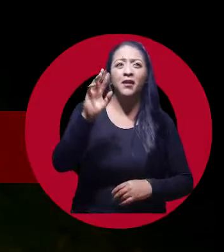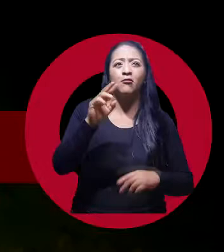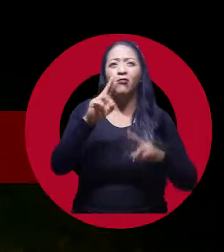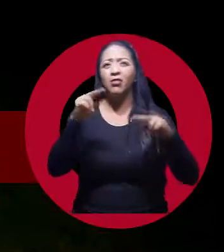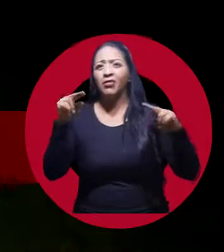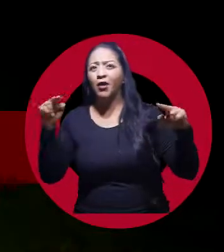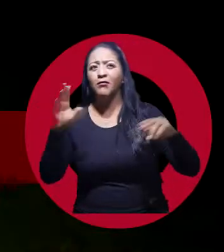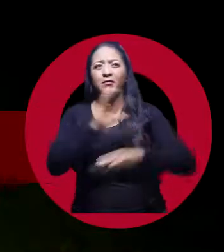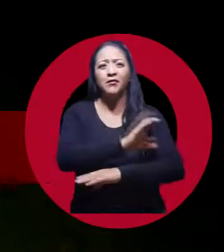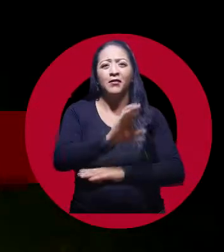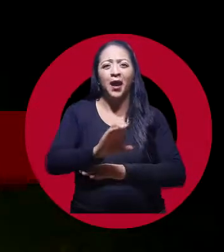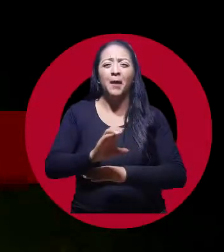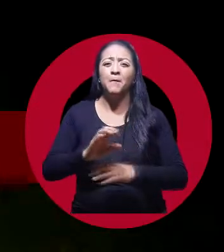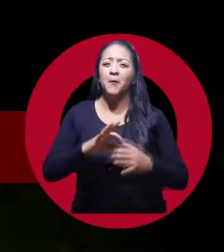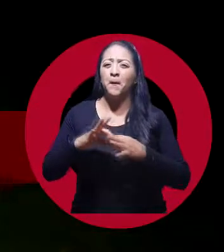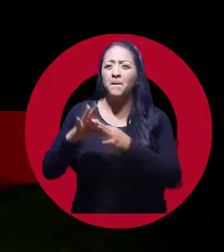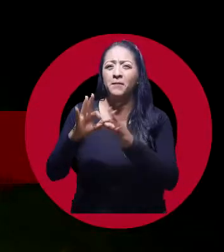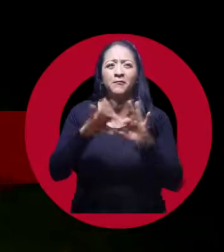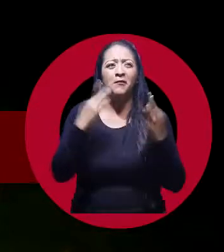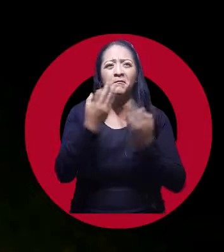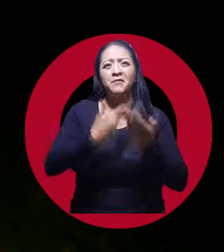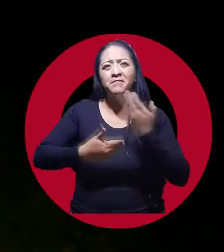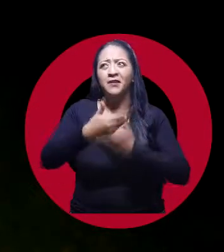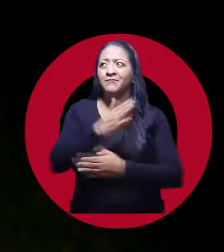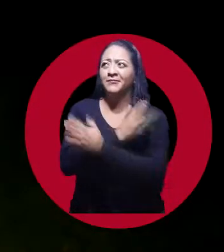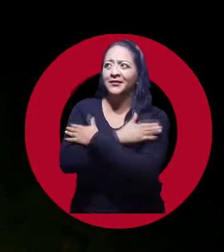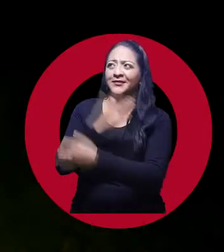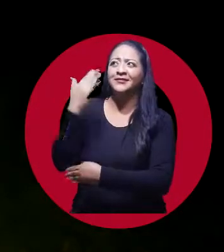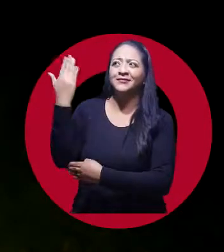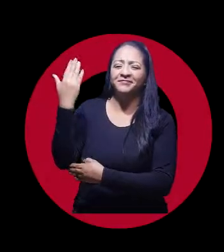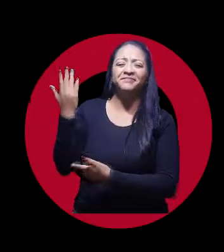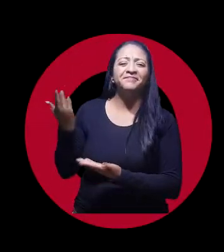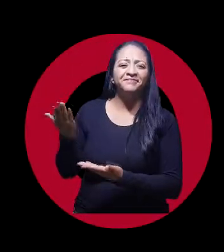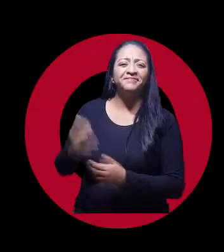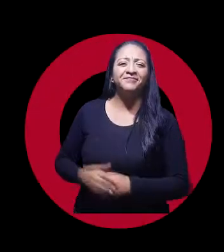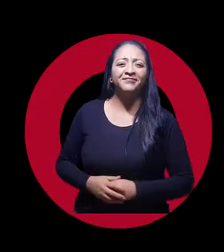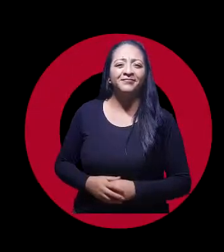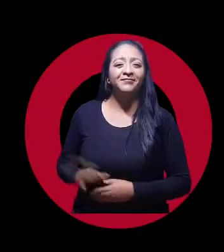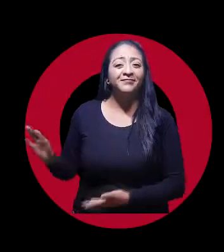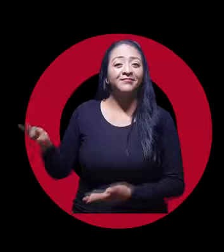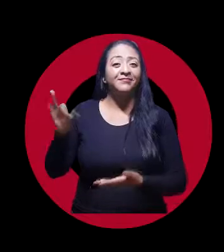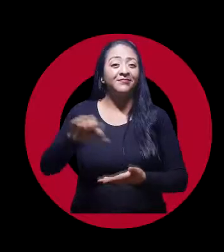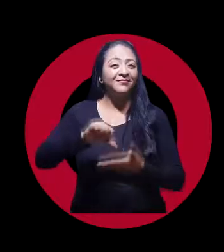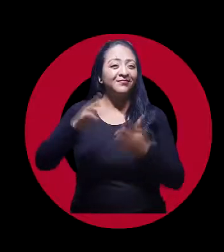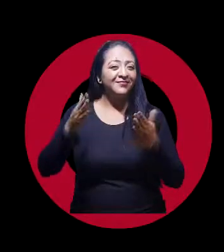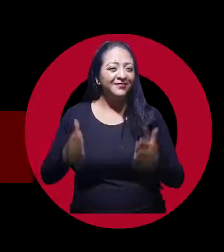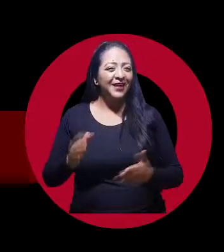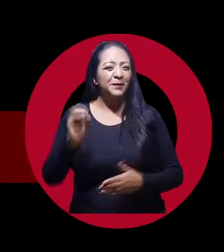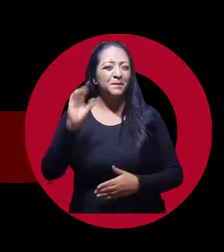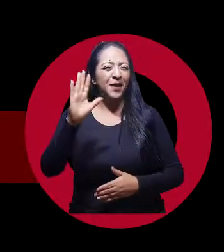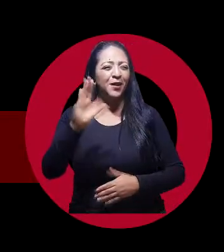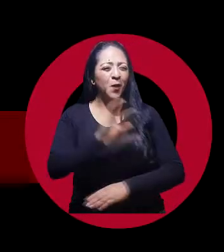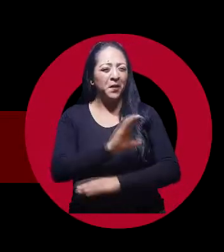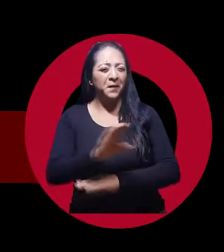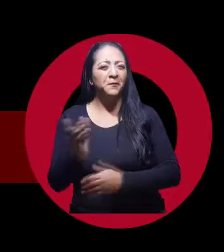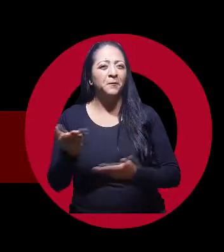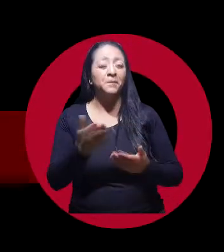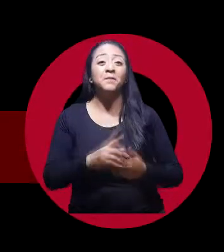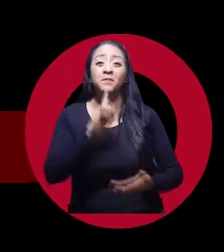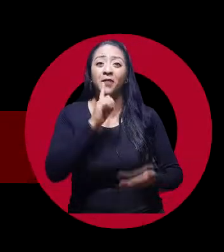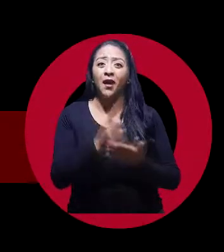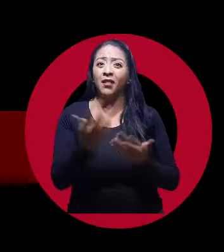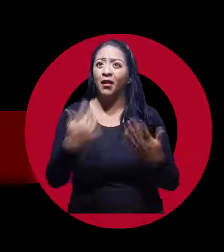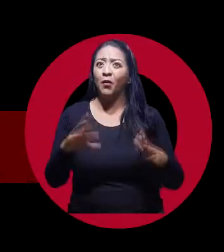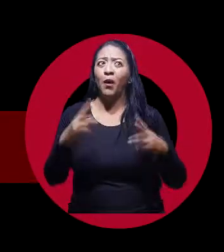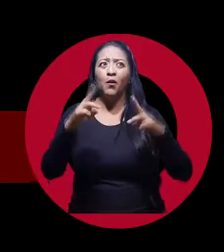compartir con la familia, con los amigos, y felicito mucho la labor del alcalde. Daniela Arroyo, ciudadana asistente al cine camping. Es